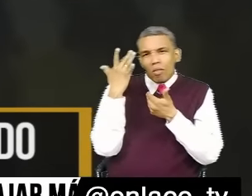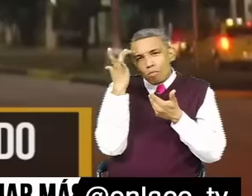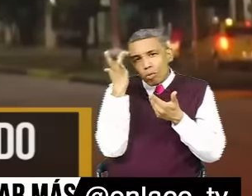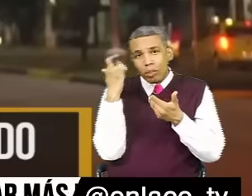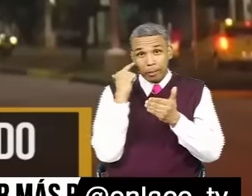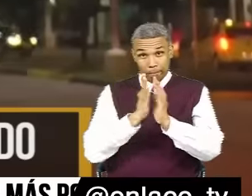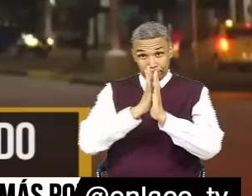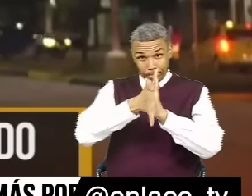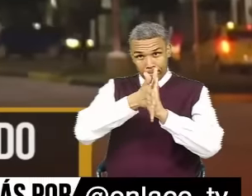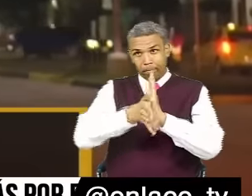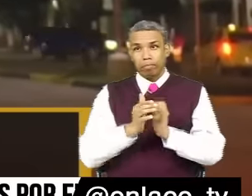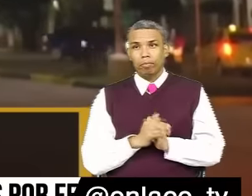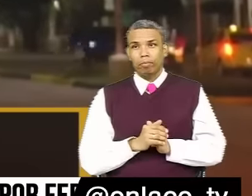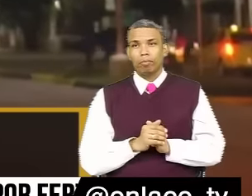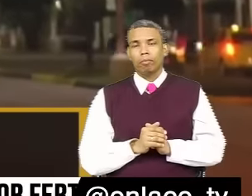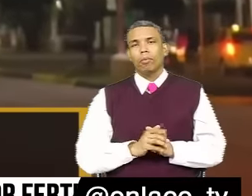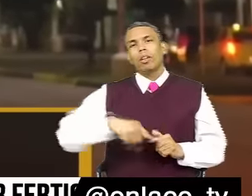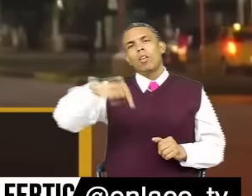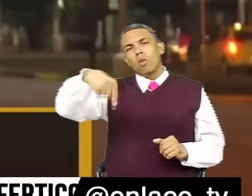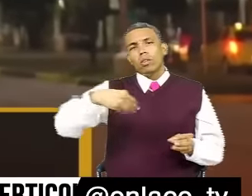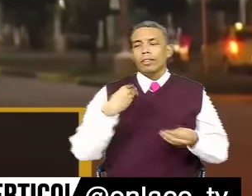mismos. Buenas noches, hoy lo que se hizo fue una